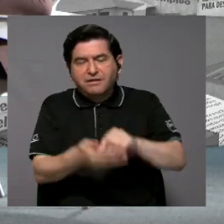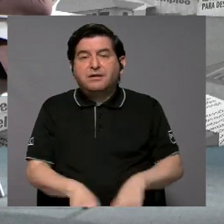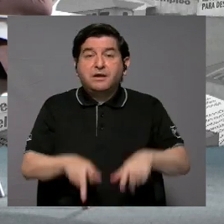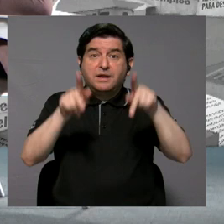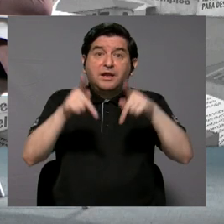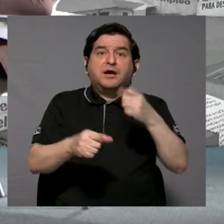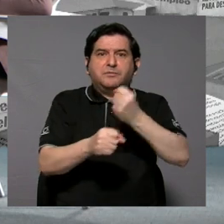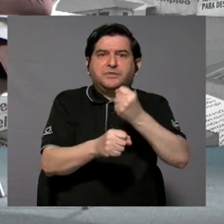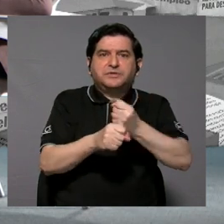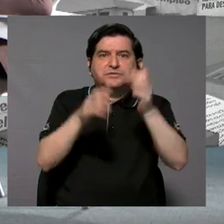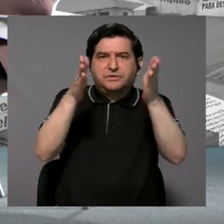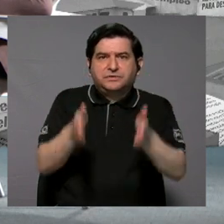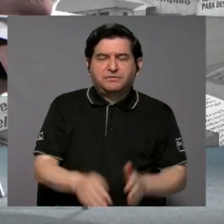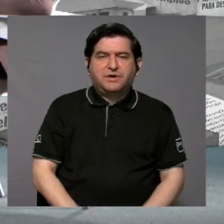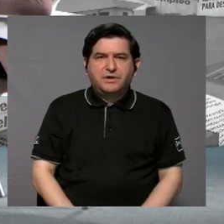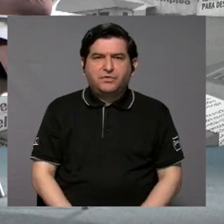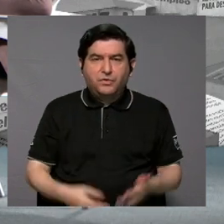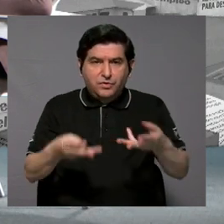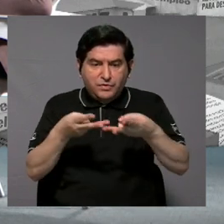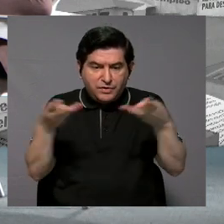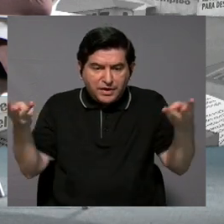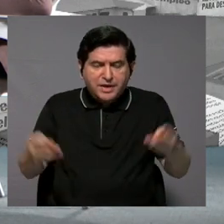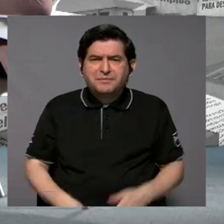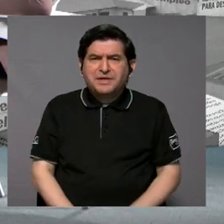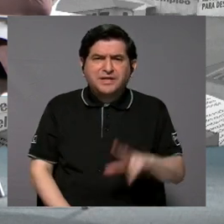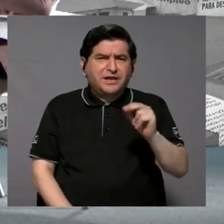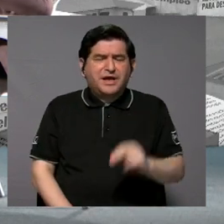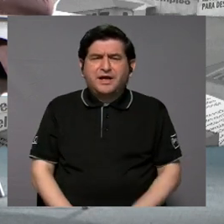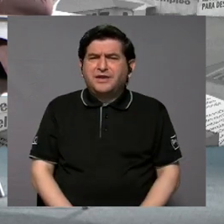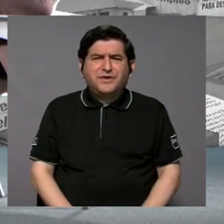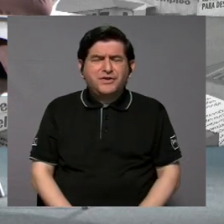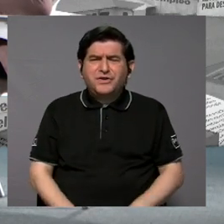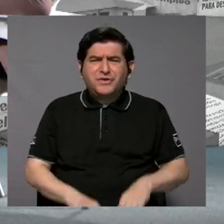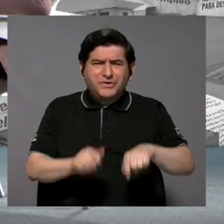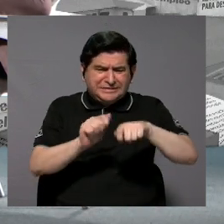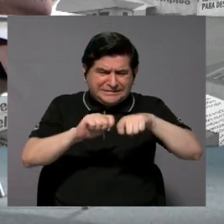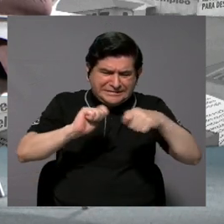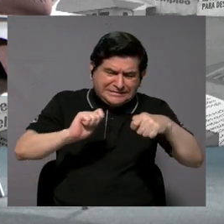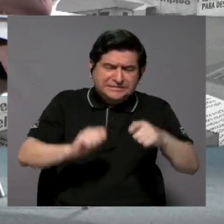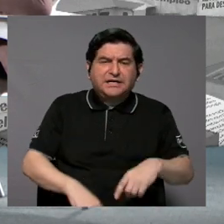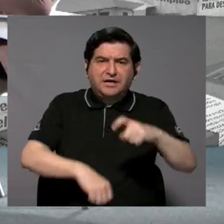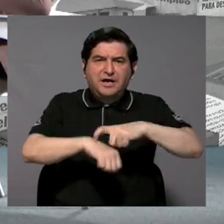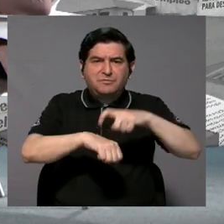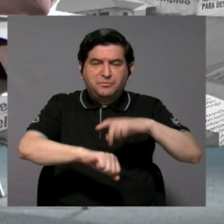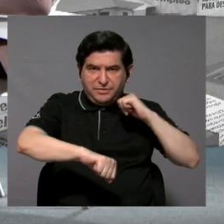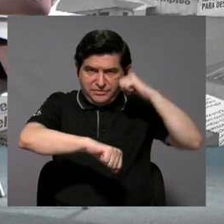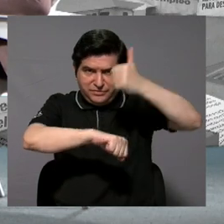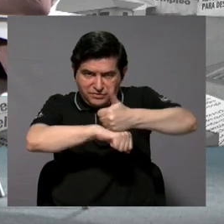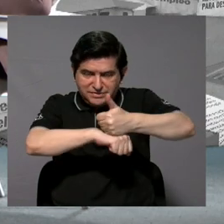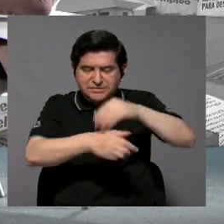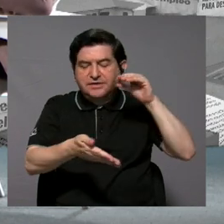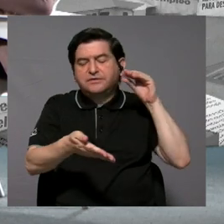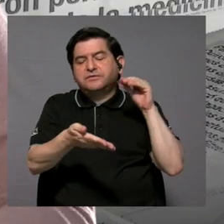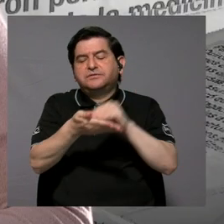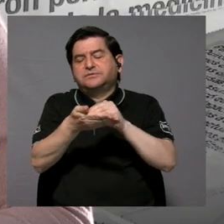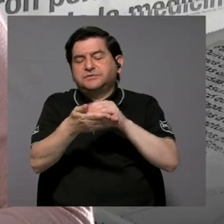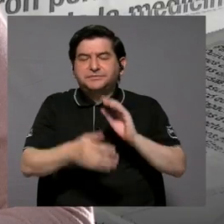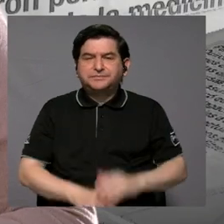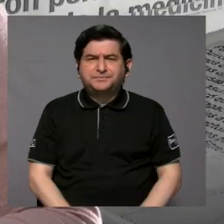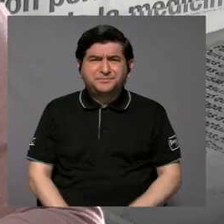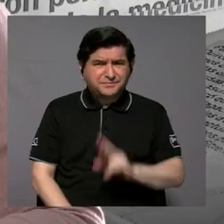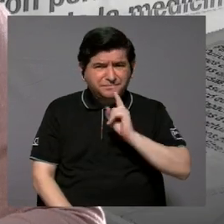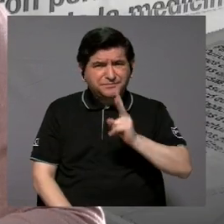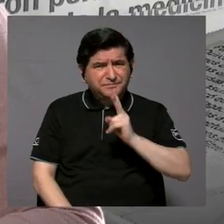el personal, hay que verificar que el material de empaque no se dañe en este proceso de colocar estas etiquetas para tapar los sellos.